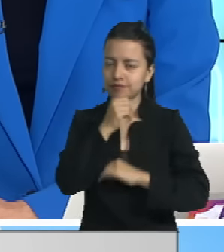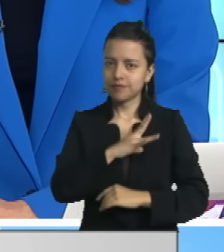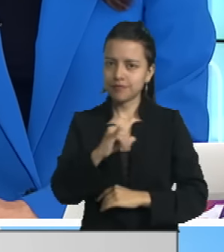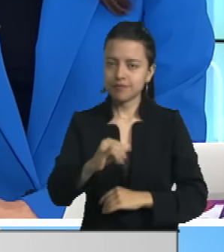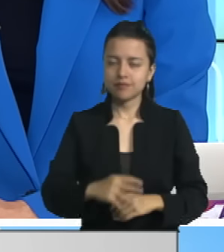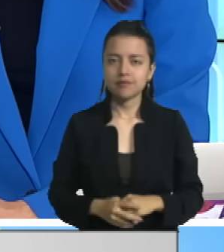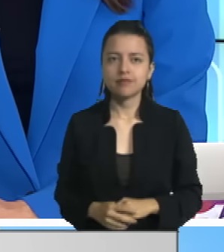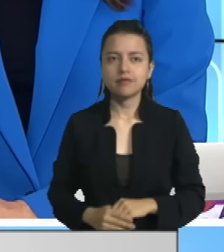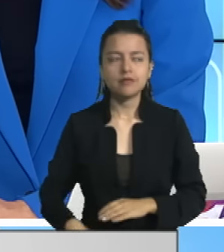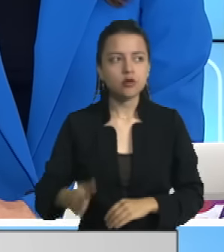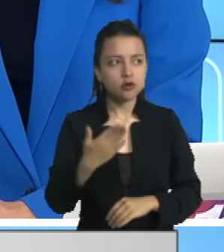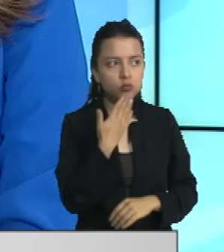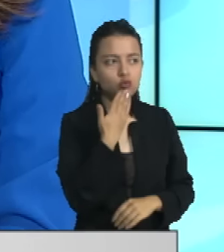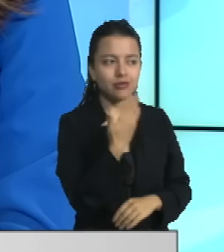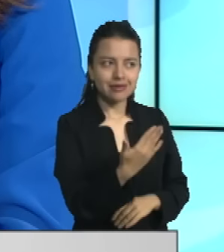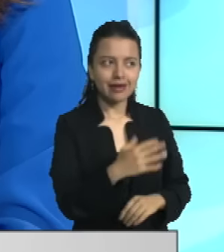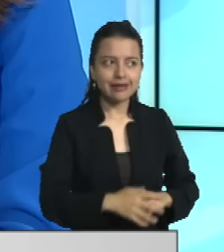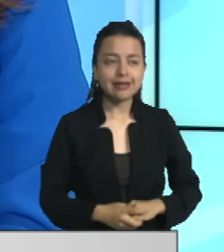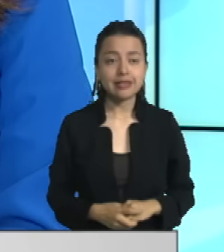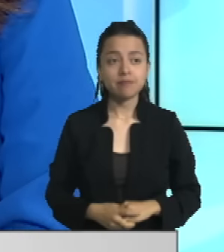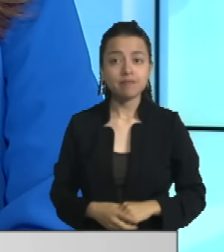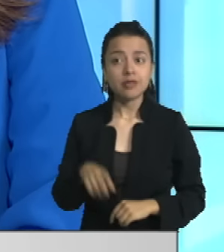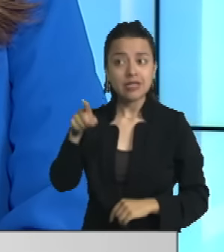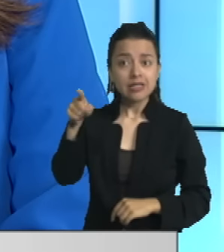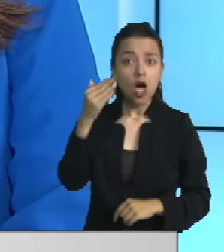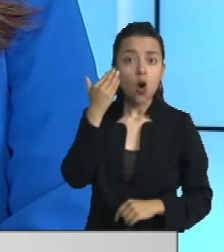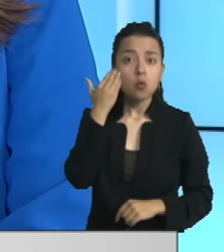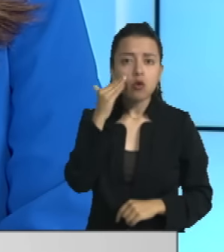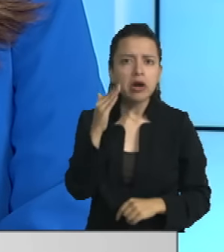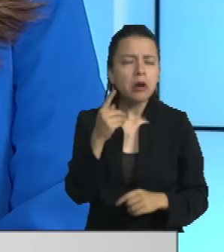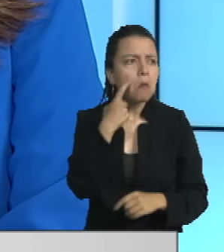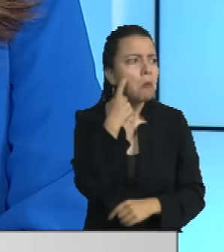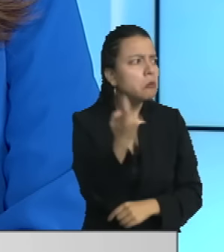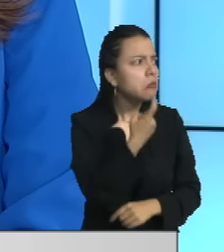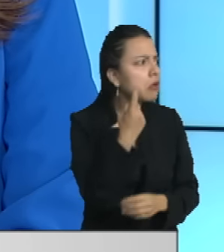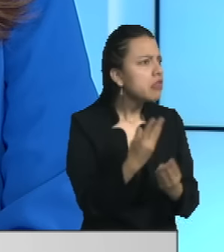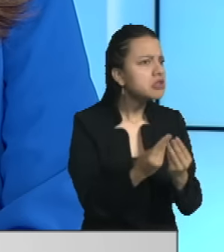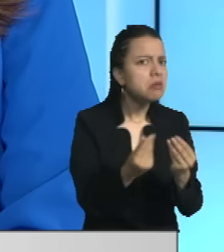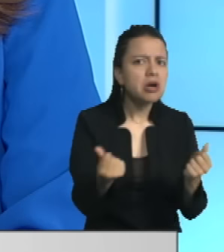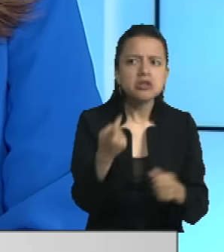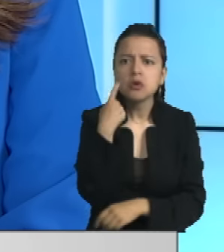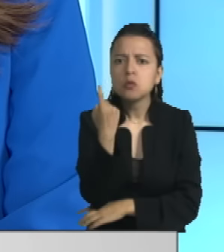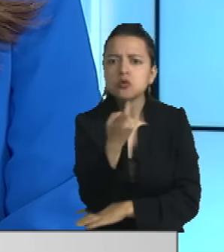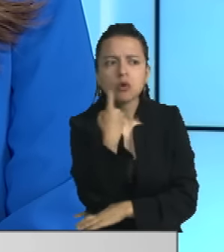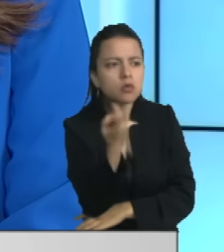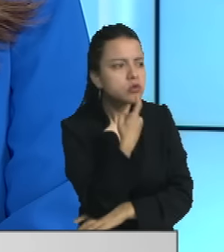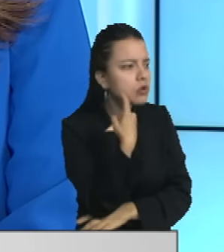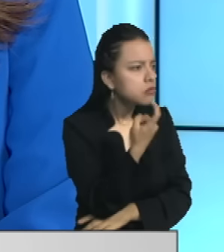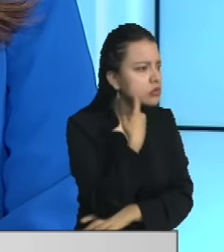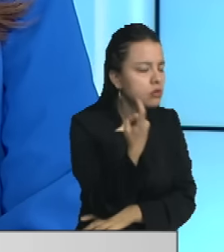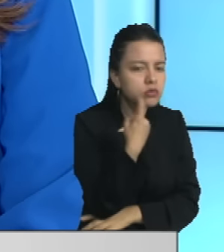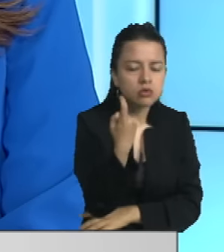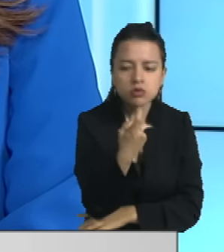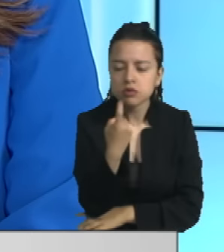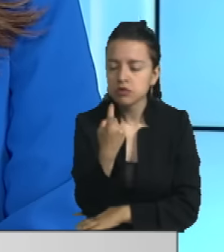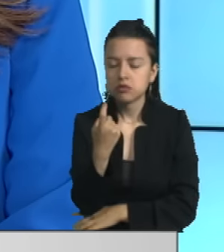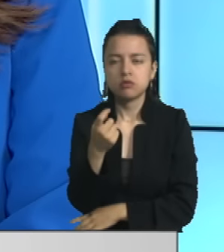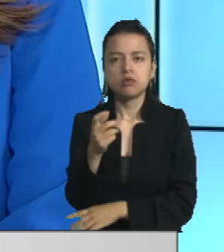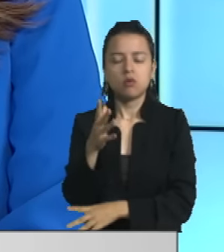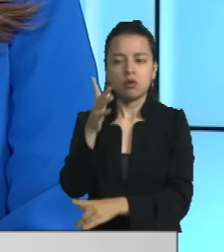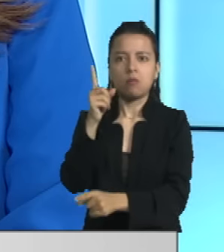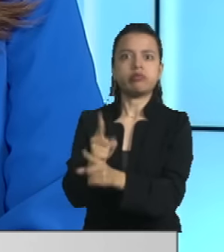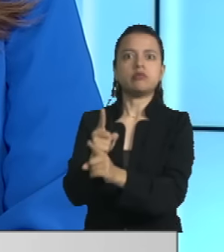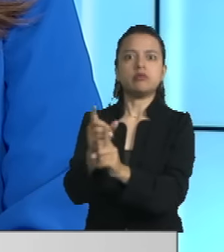cmi Valentina Muchas gracias y una mujer que estaba desaparecida fue encontrada enterrada en un parqueadero en el municipio de